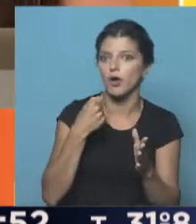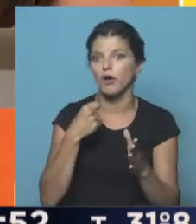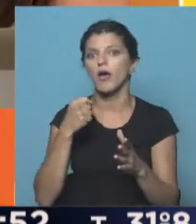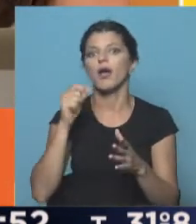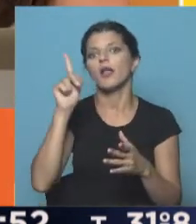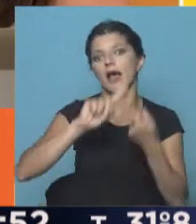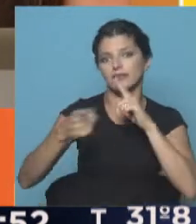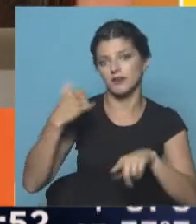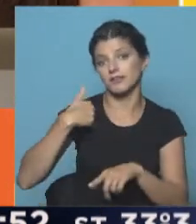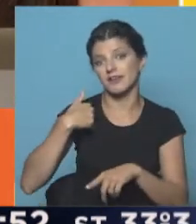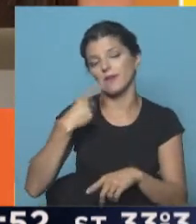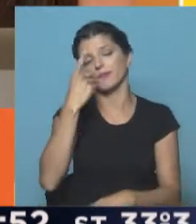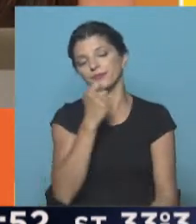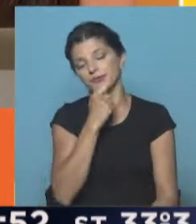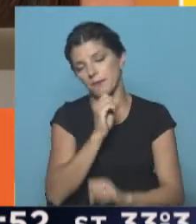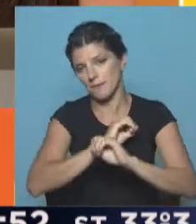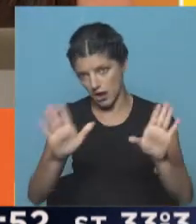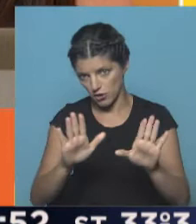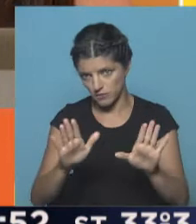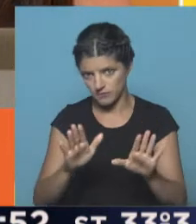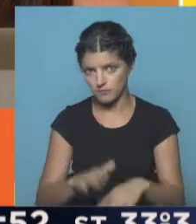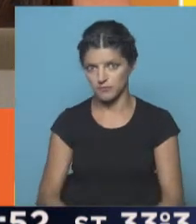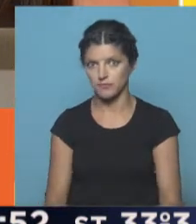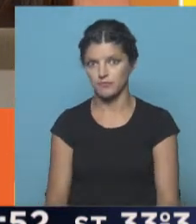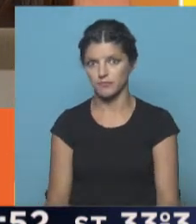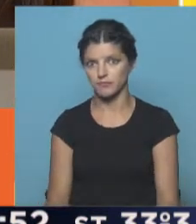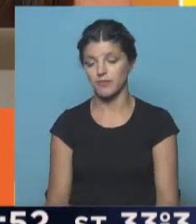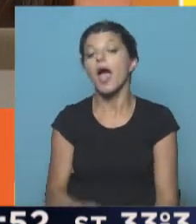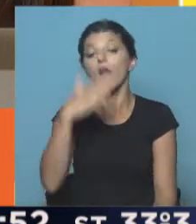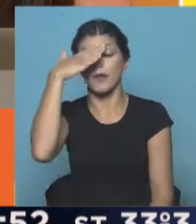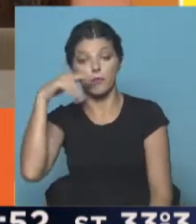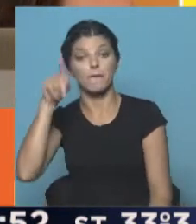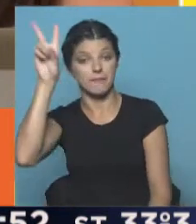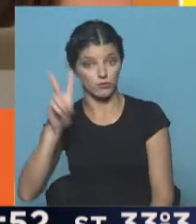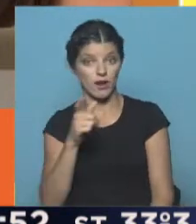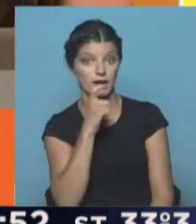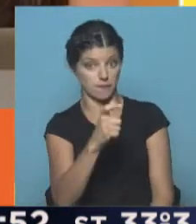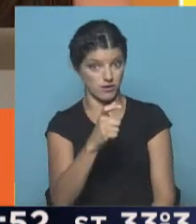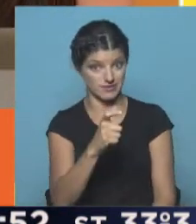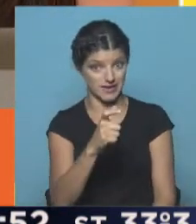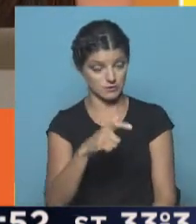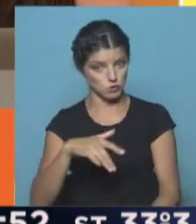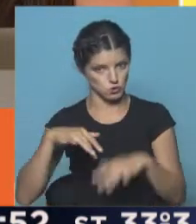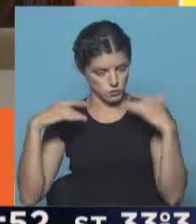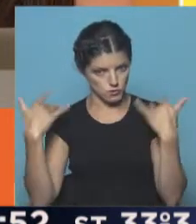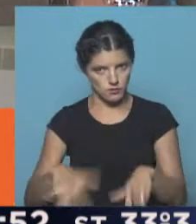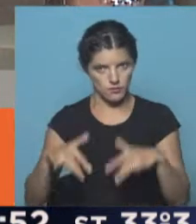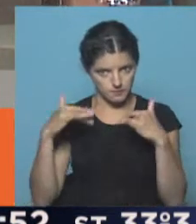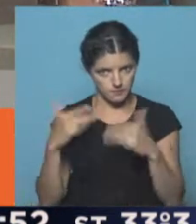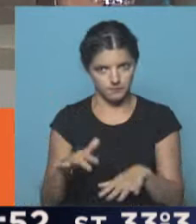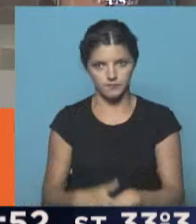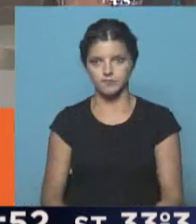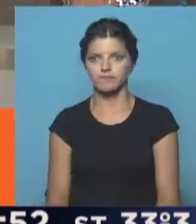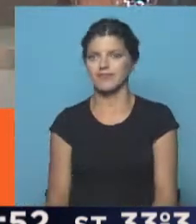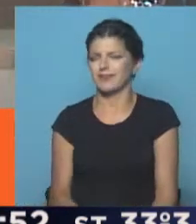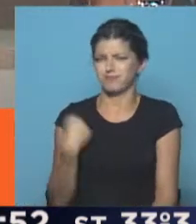Malcorra, bueno, digamos, todo eso. Muy mal gusto. Y en relación a la devolución por parte de los venezolanos, vienen palabras durísimas. Y es inusual,